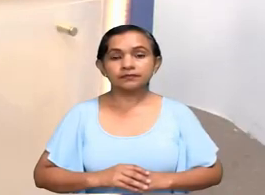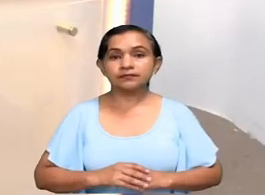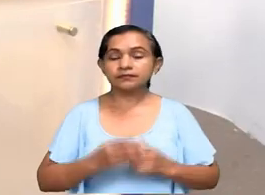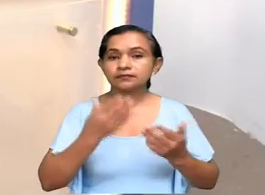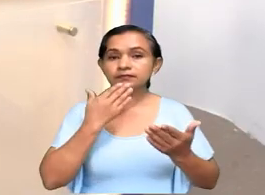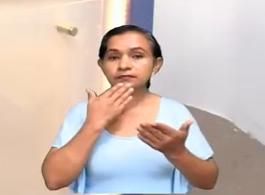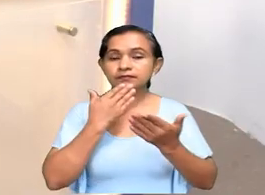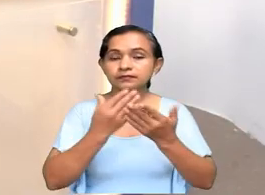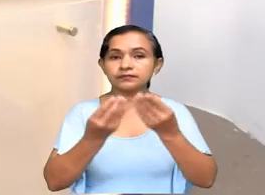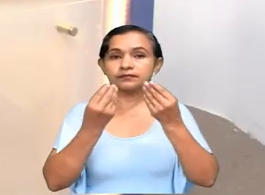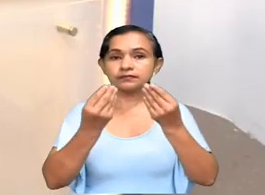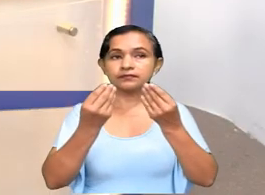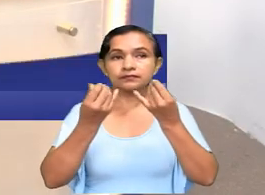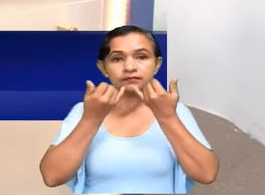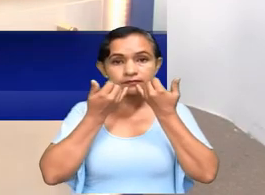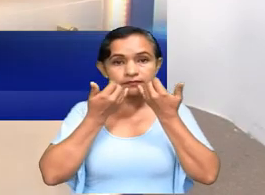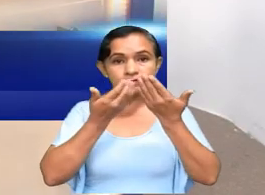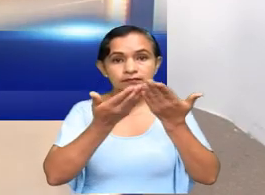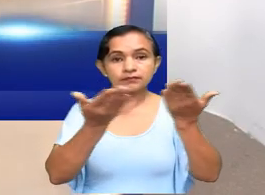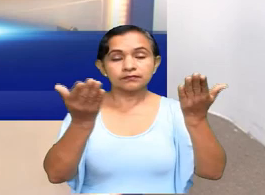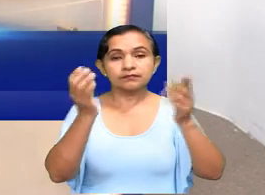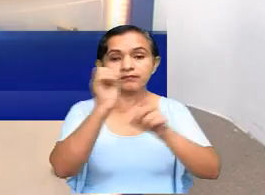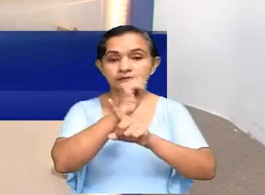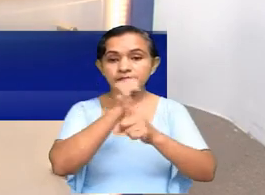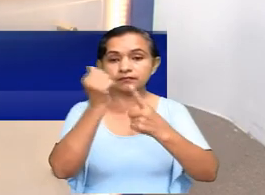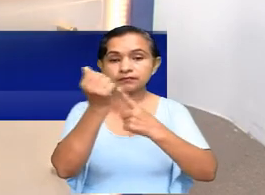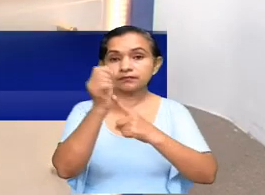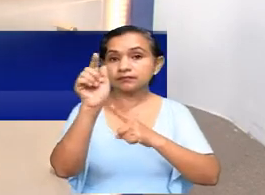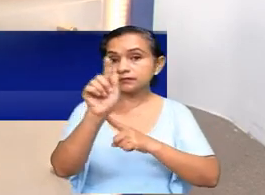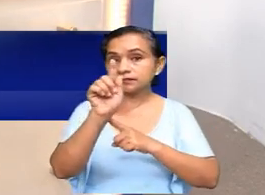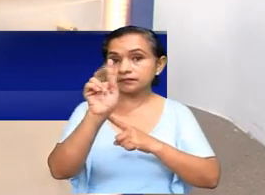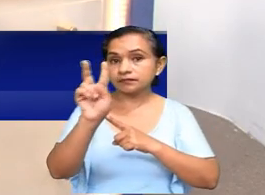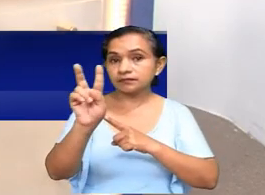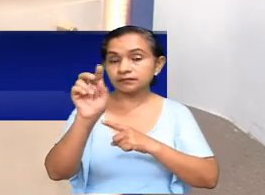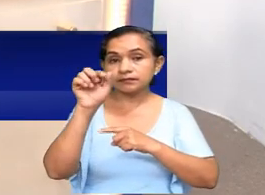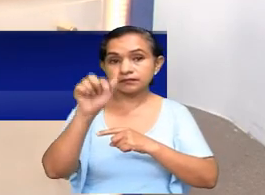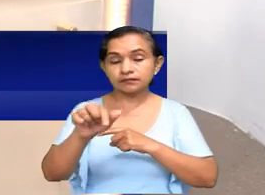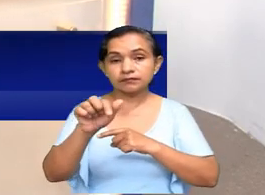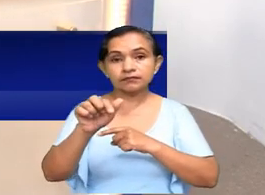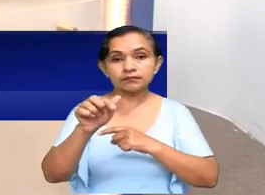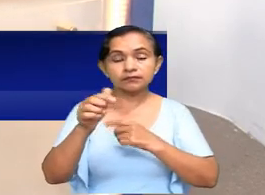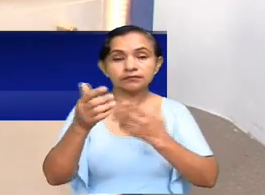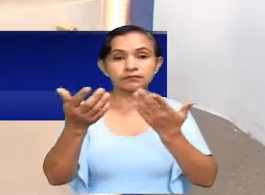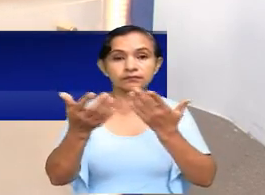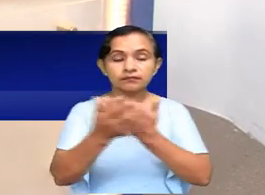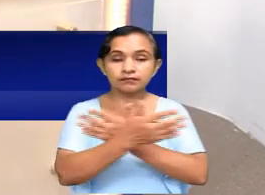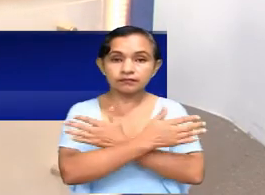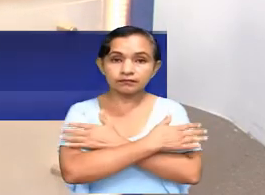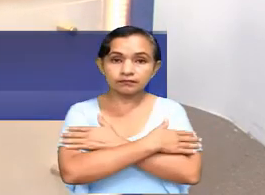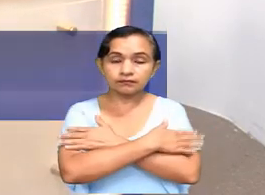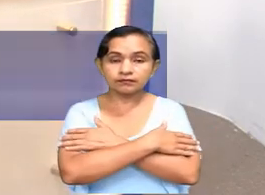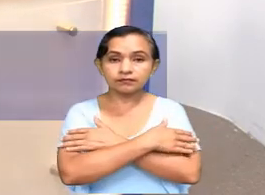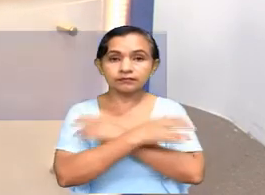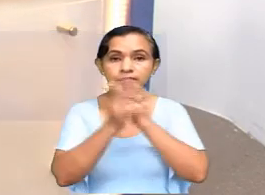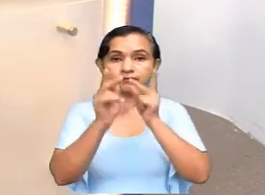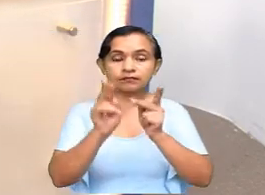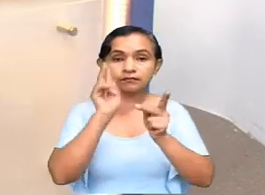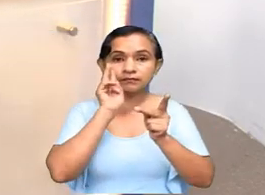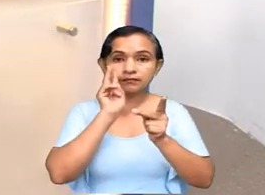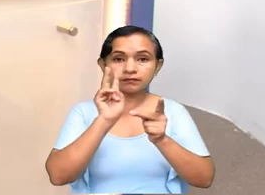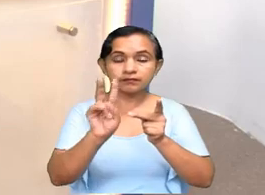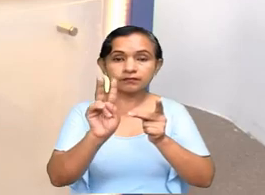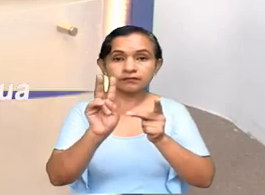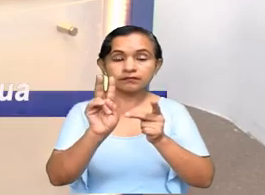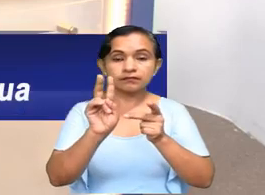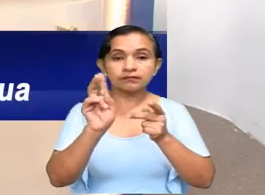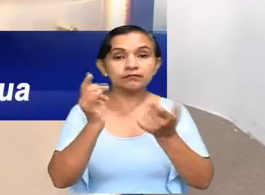Muchas gracias por continuar informándose a través de Noticias Asamblea TV. En este momento también aprovechamos para saludar a quienes nos acompañan a través de